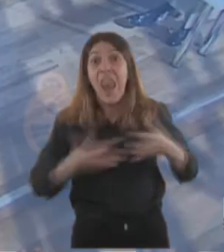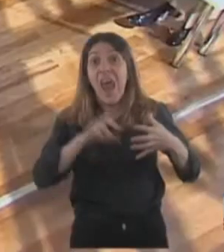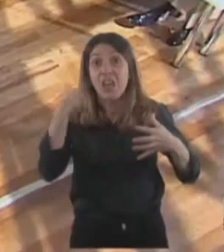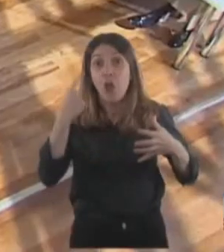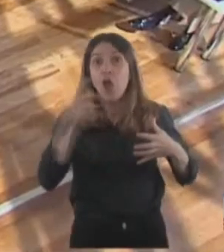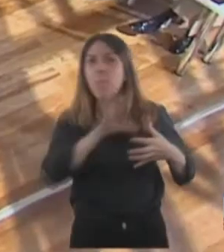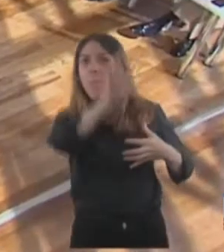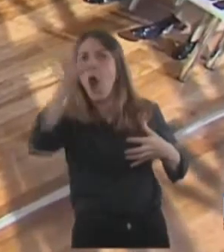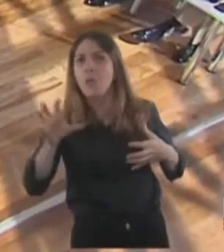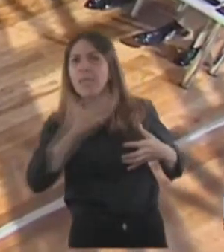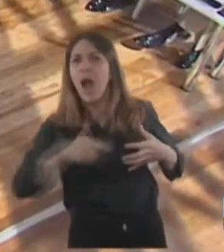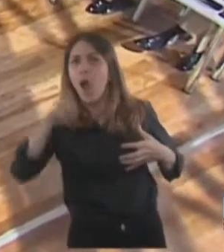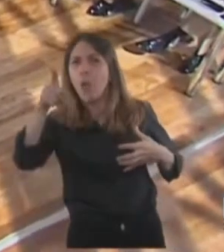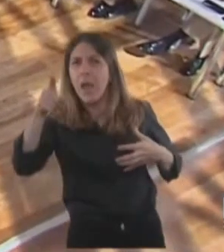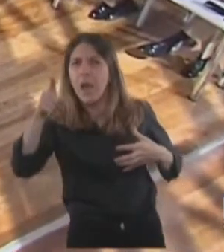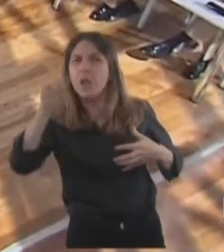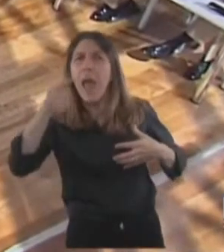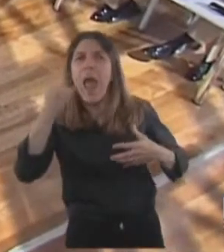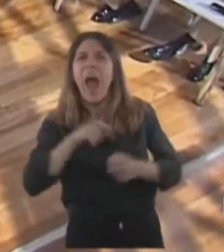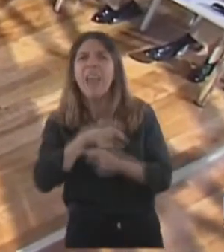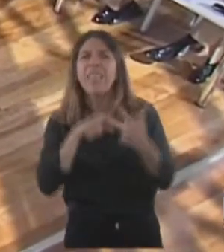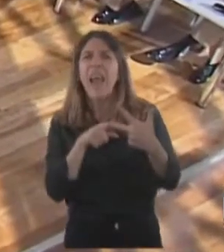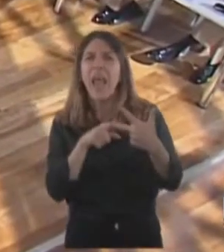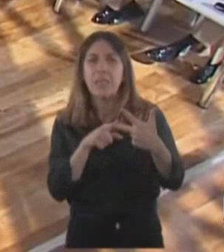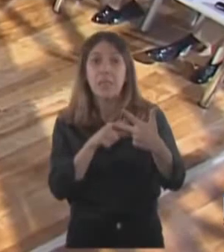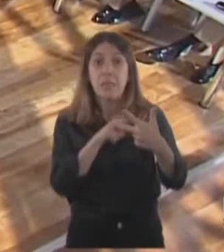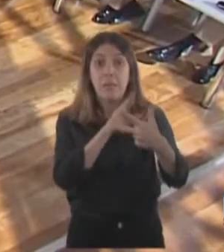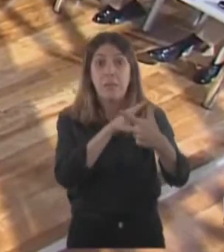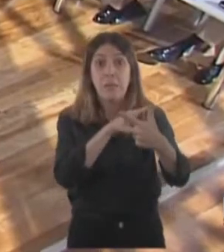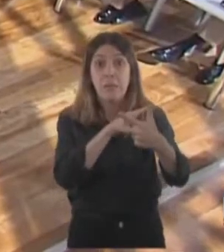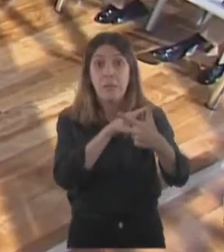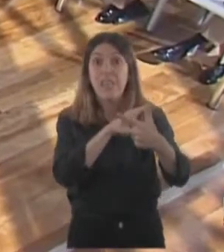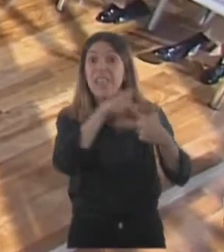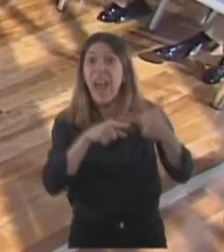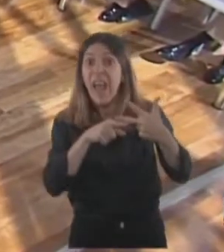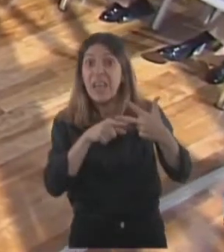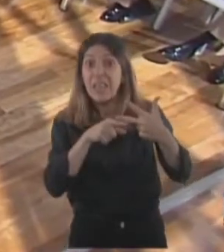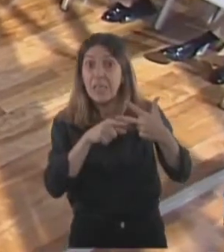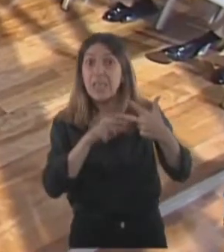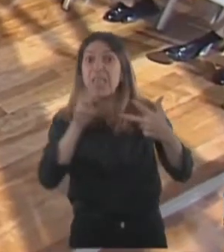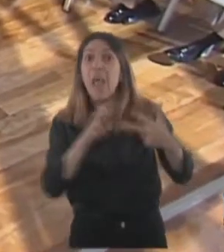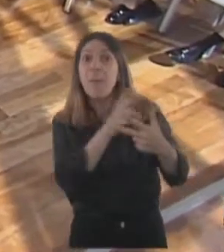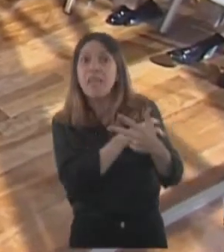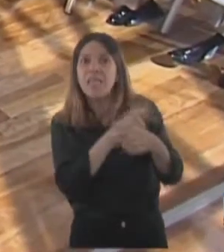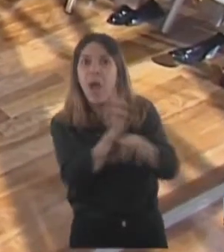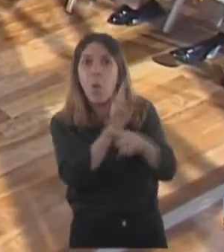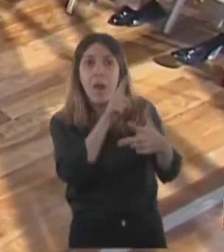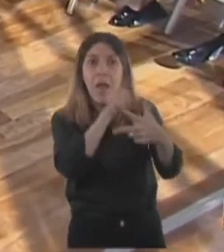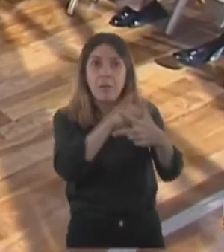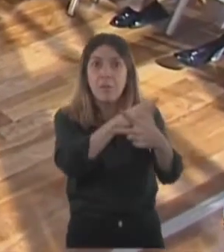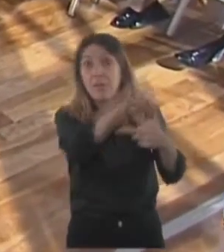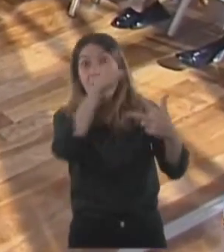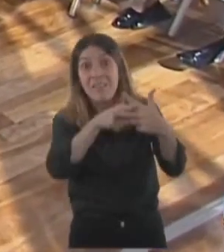en revisar la tercera pata del problema de la seguridad, que es el sistema